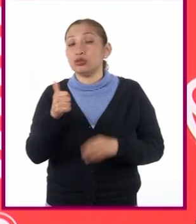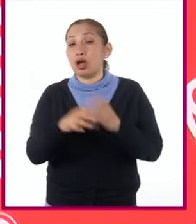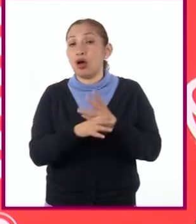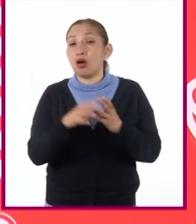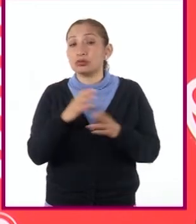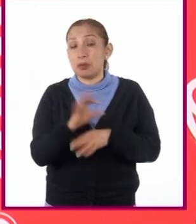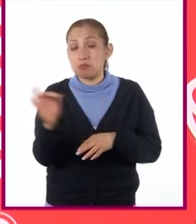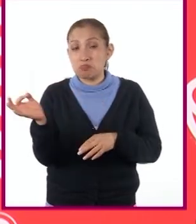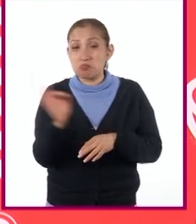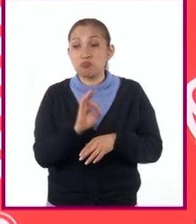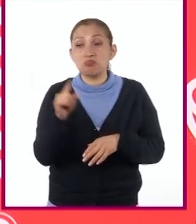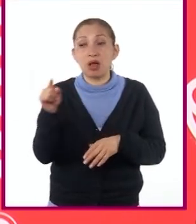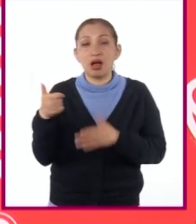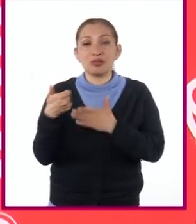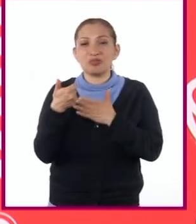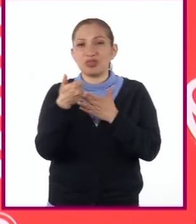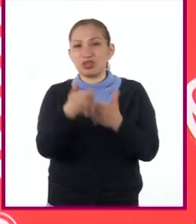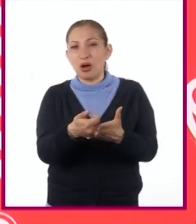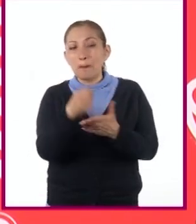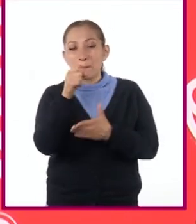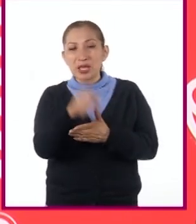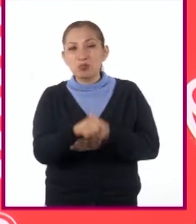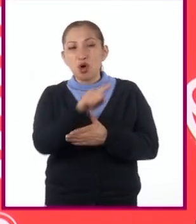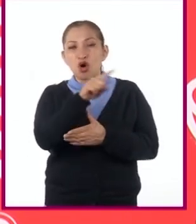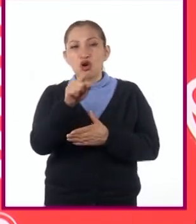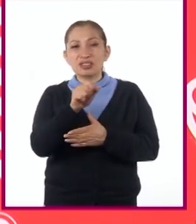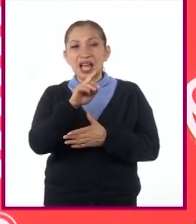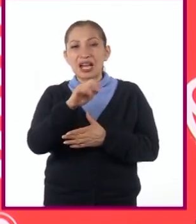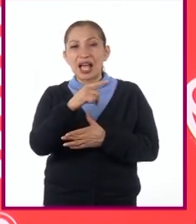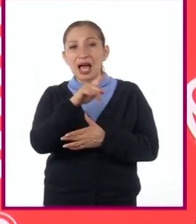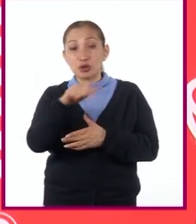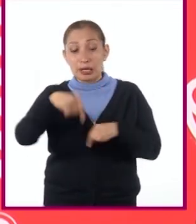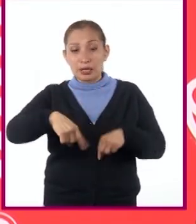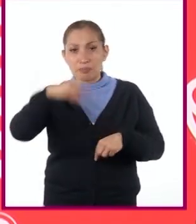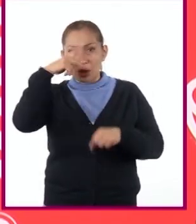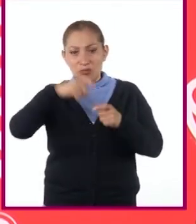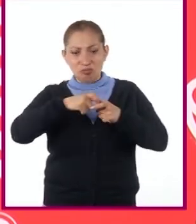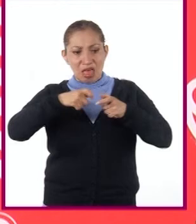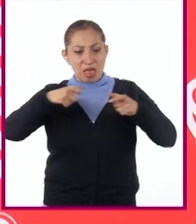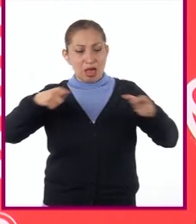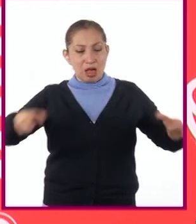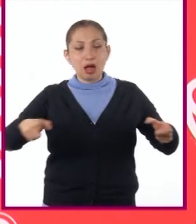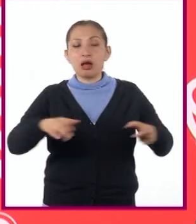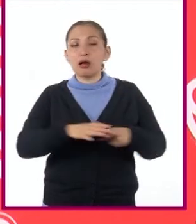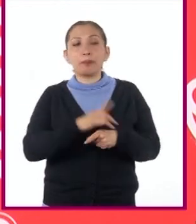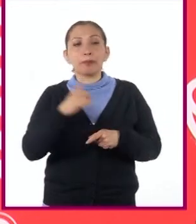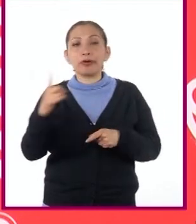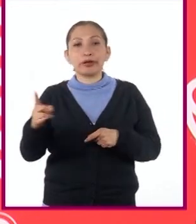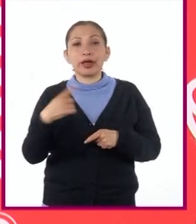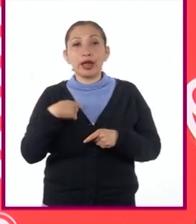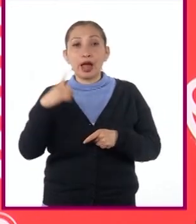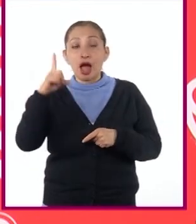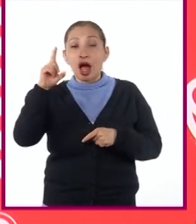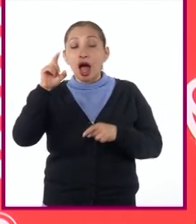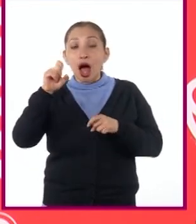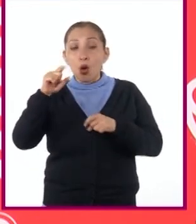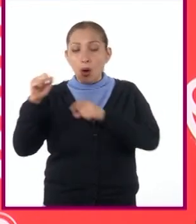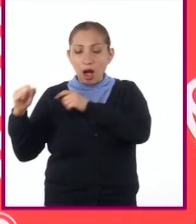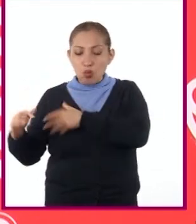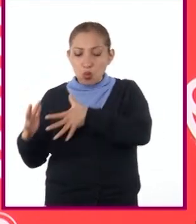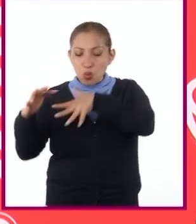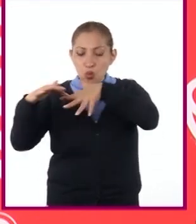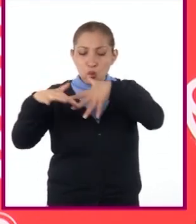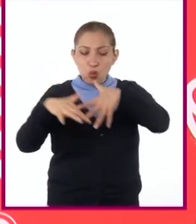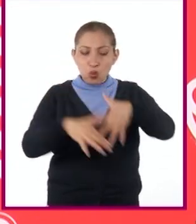que probablemente favoreció al sargazo a llegar a México fue la alteración en la corriente del agua